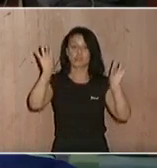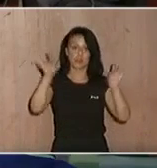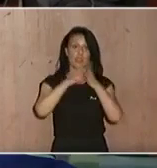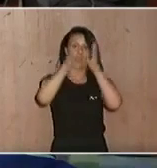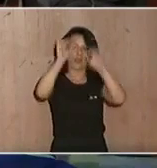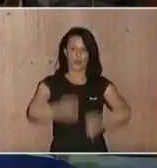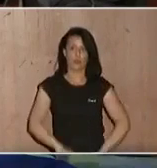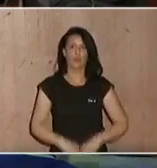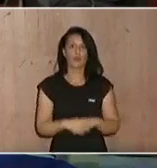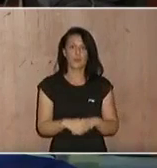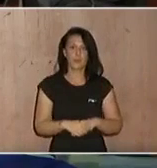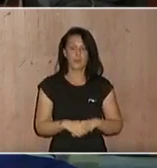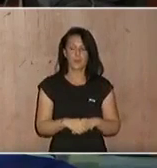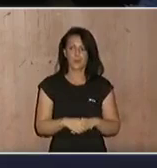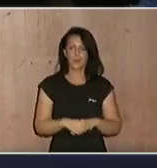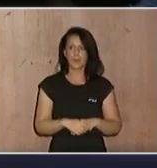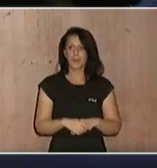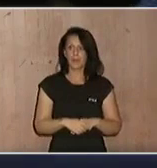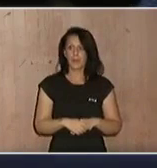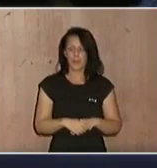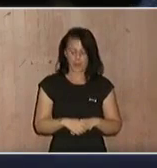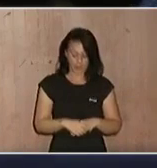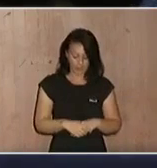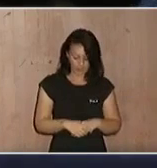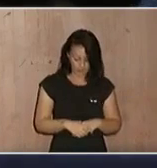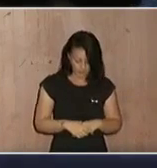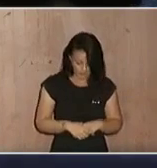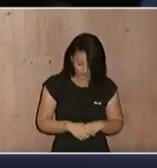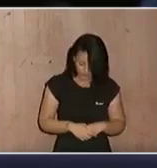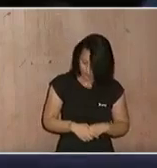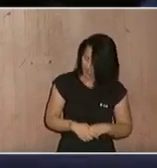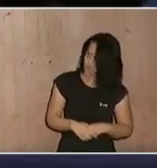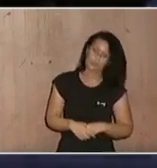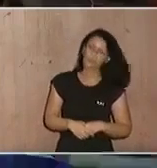Lo estamos. Ya sí, lo otorgamos. Acercaos.